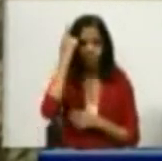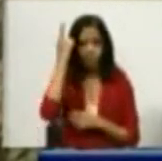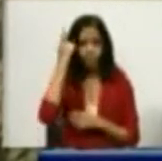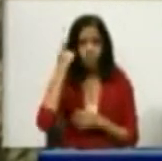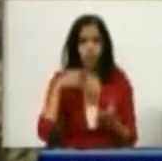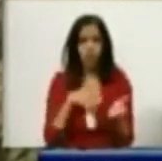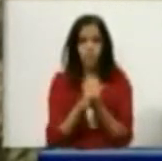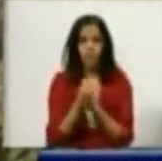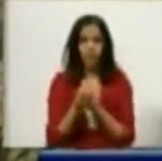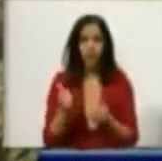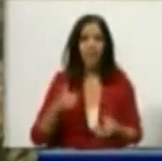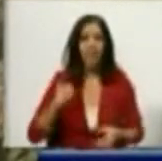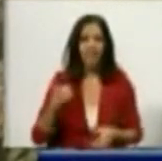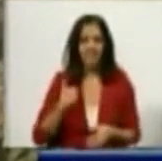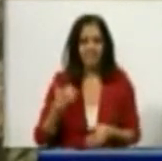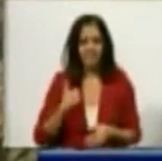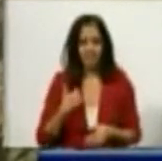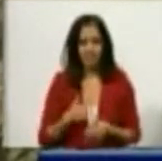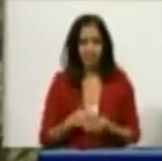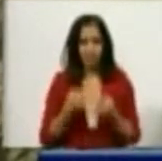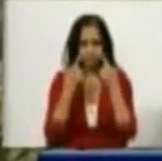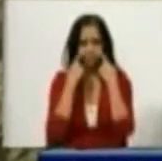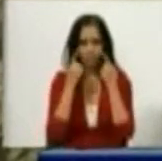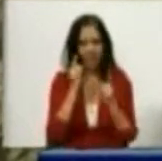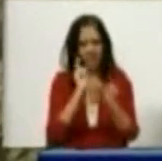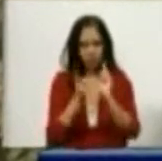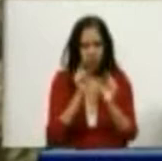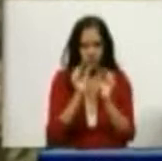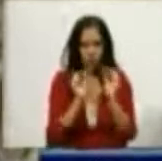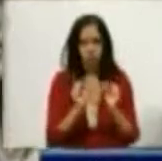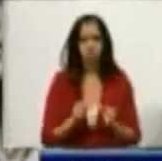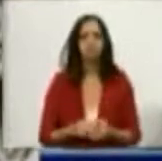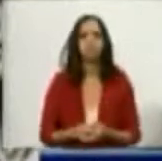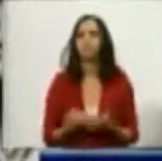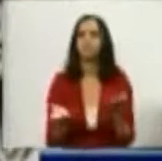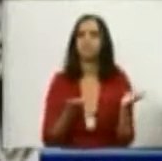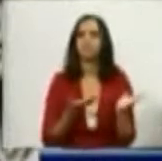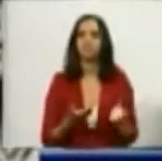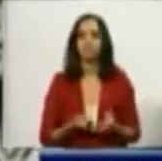en Argentina vamos a ver algunas cositas Mándalo